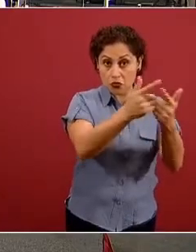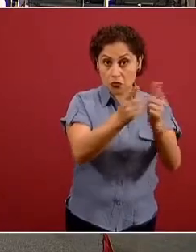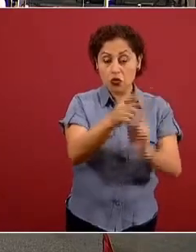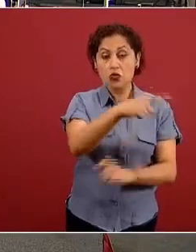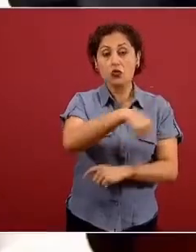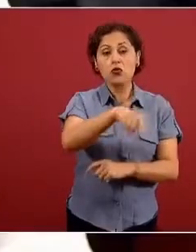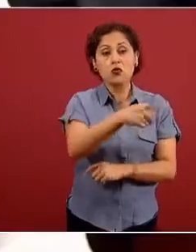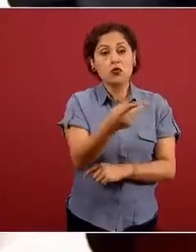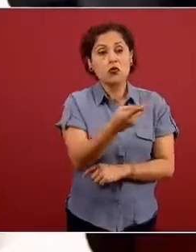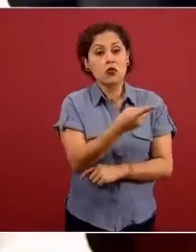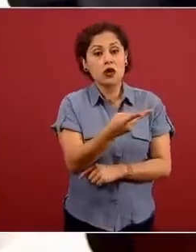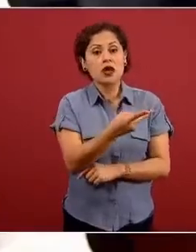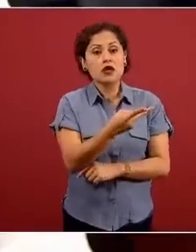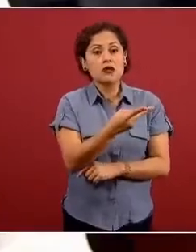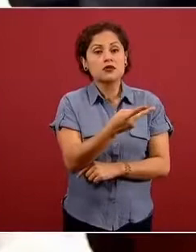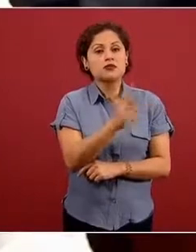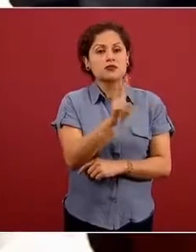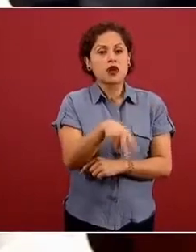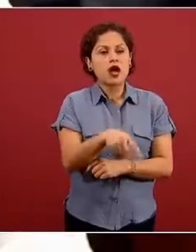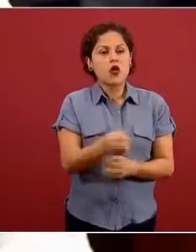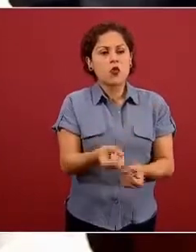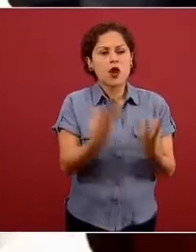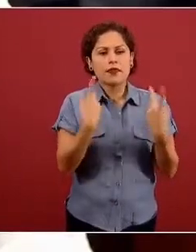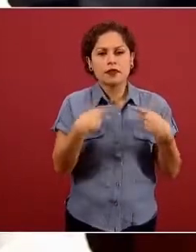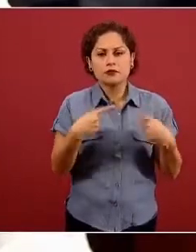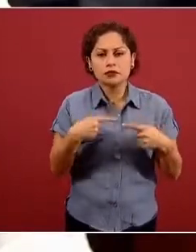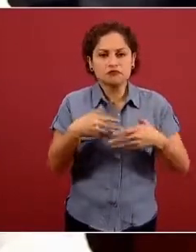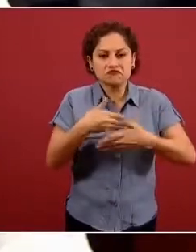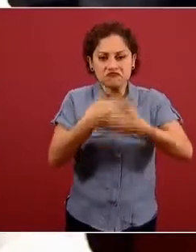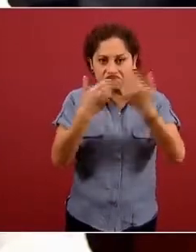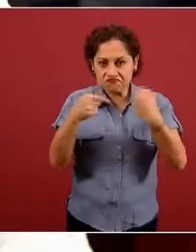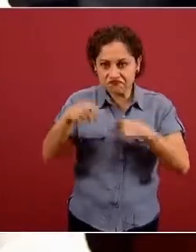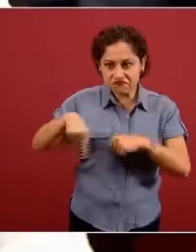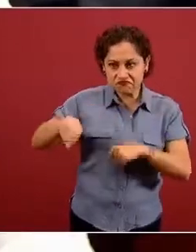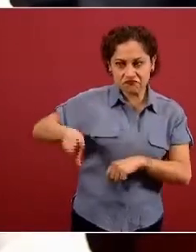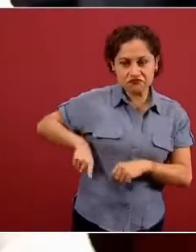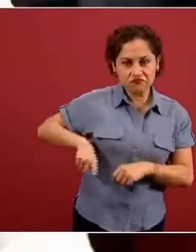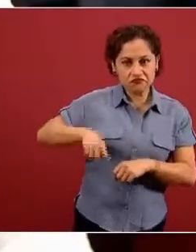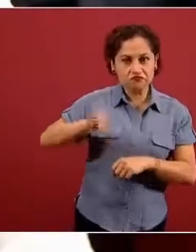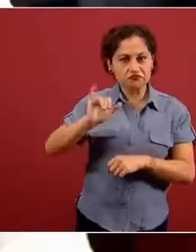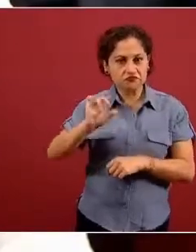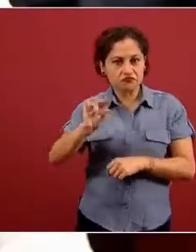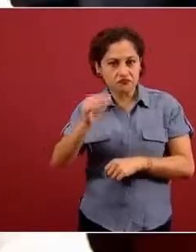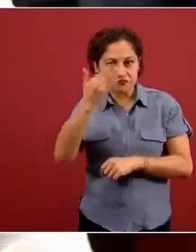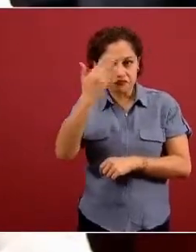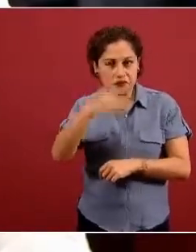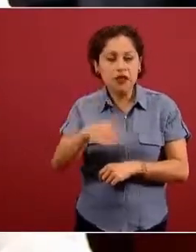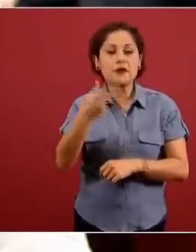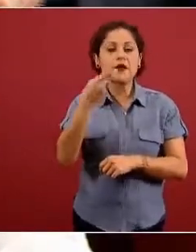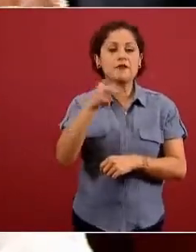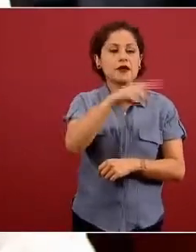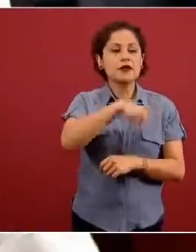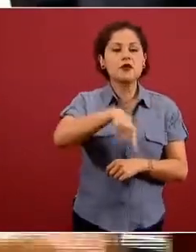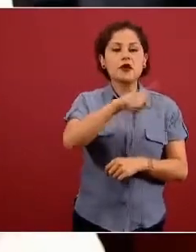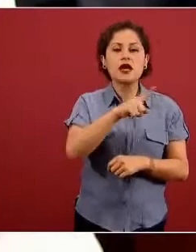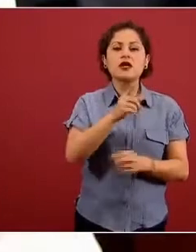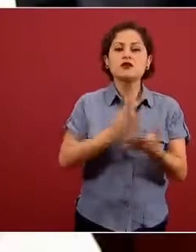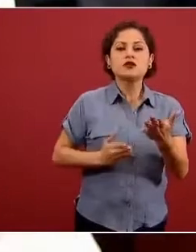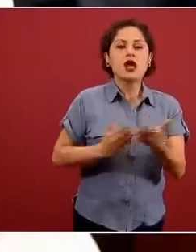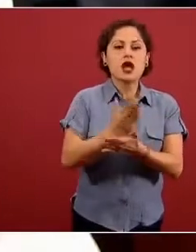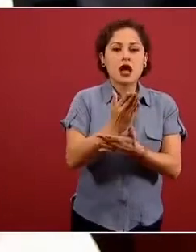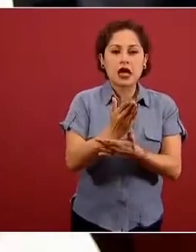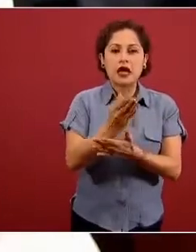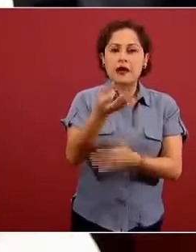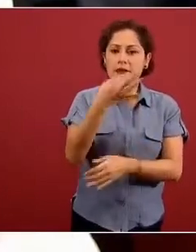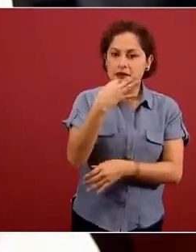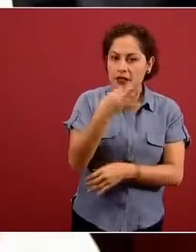en el escenario nacional por el número, pero sí en la gravedad que pueden tener y el acceso a los medicamentos y a los tratamientos? Es gente que a veces no